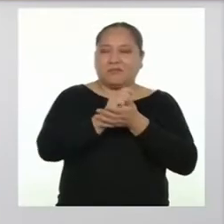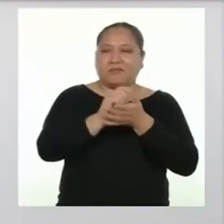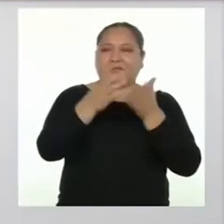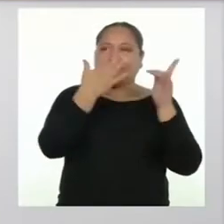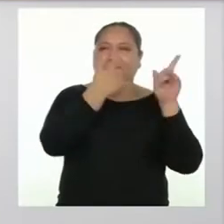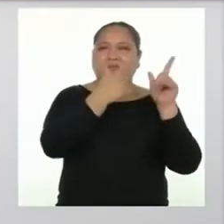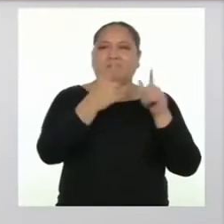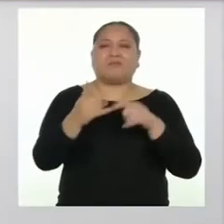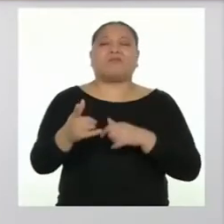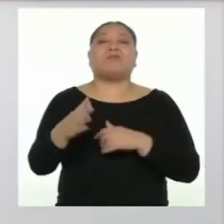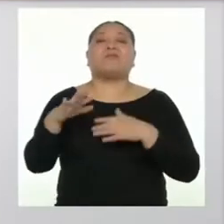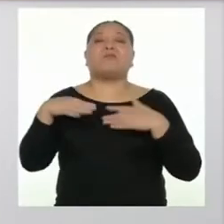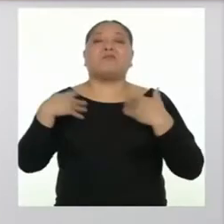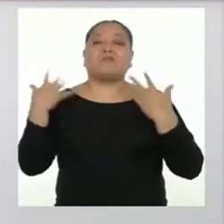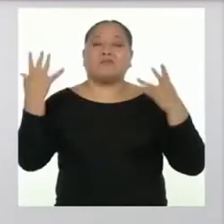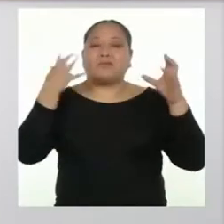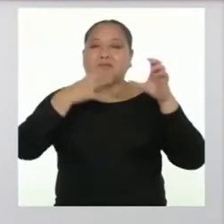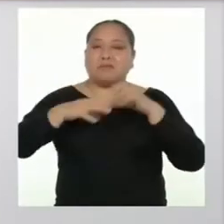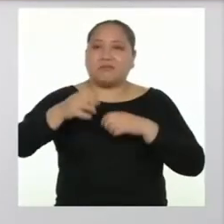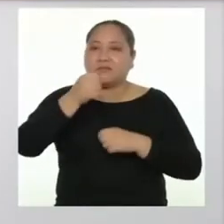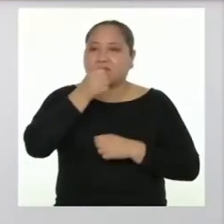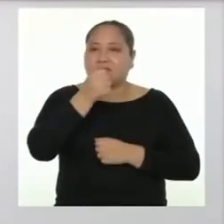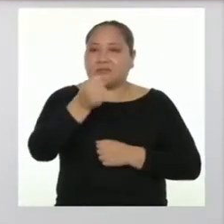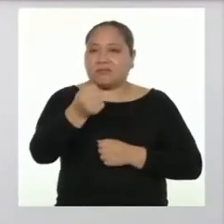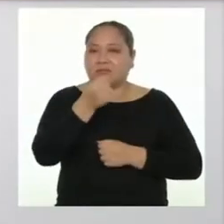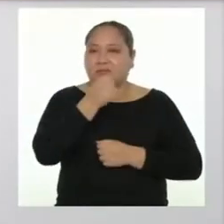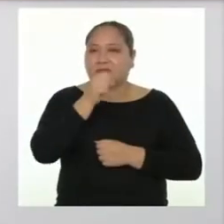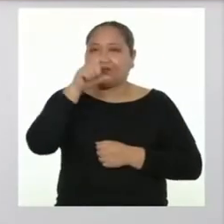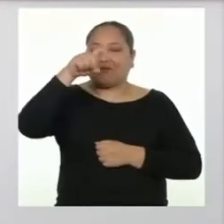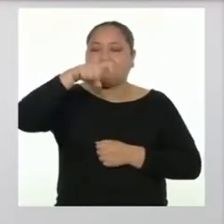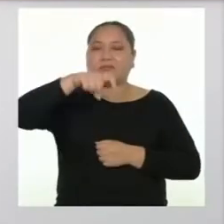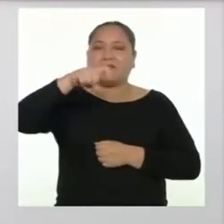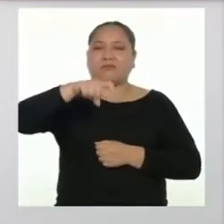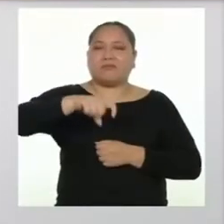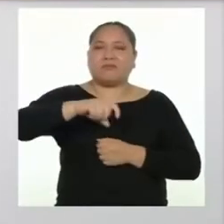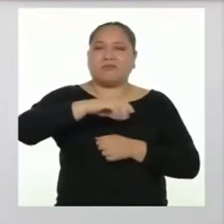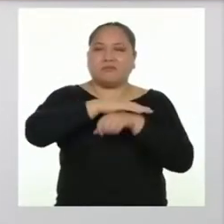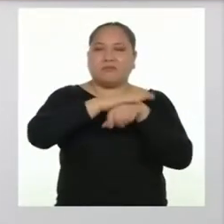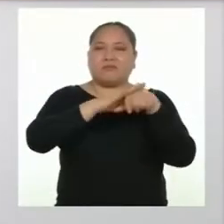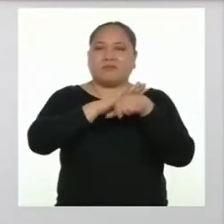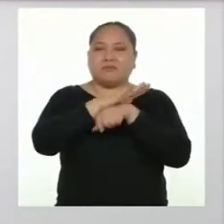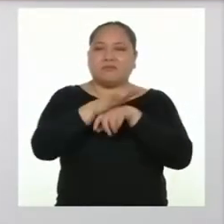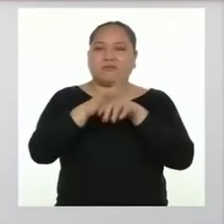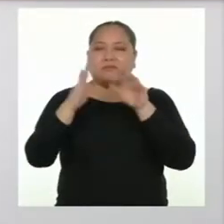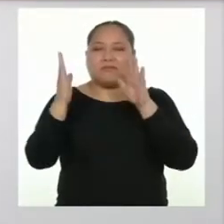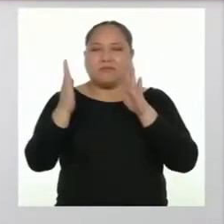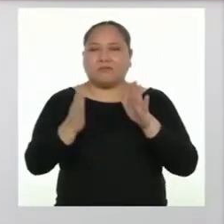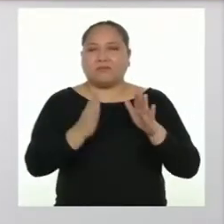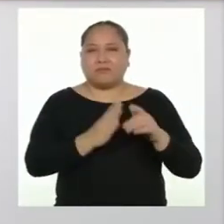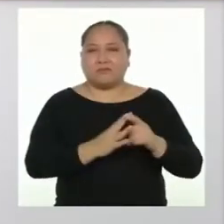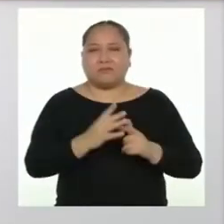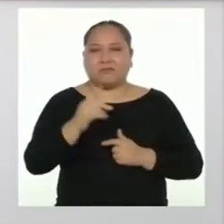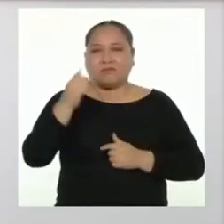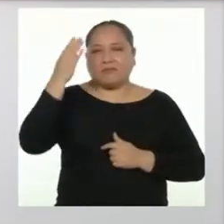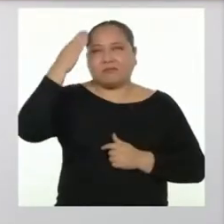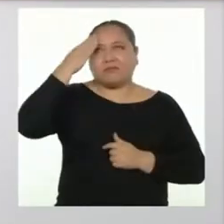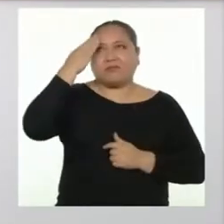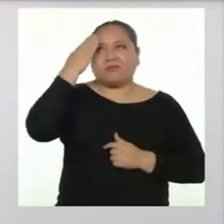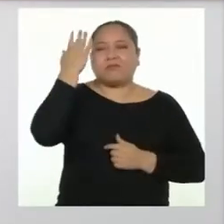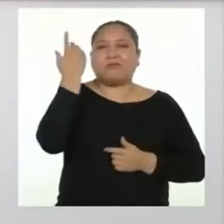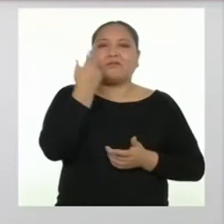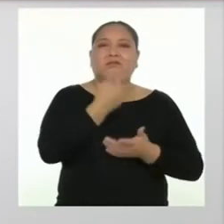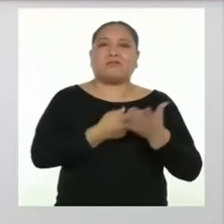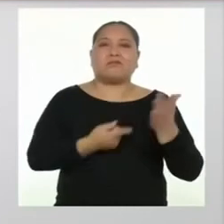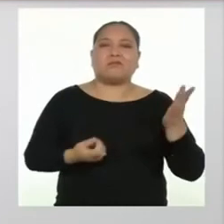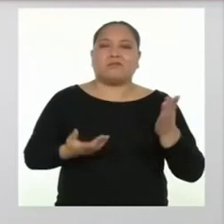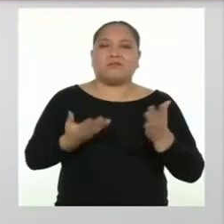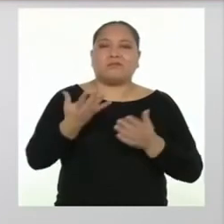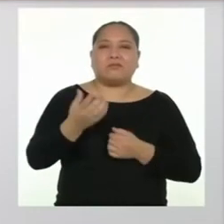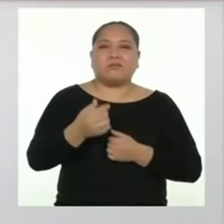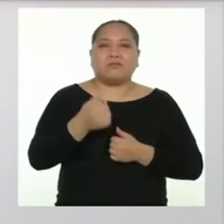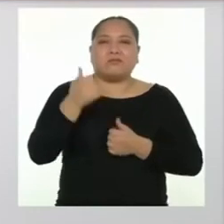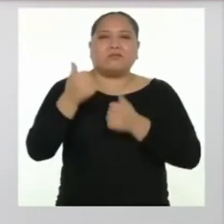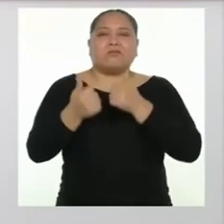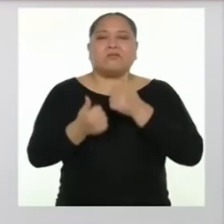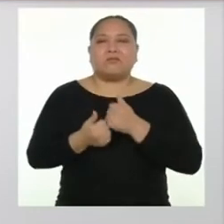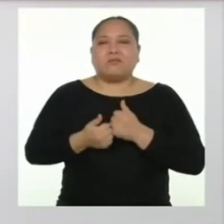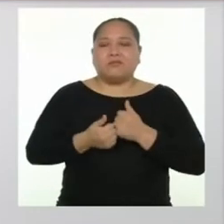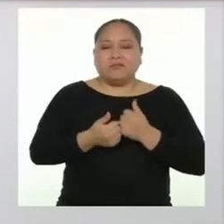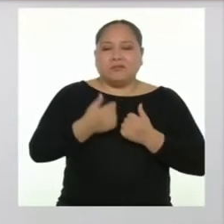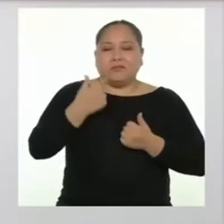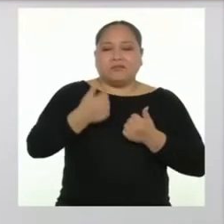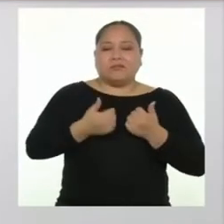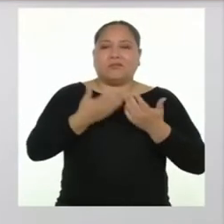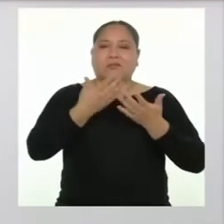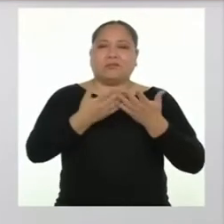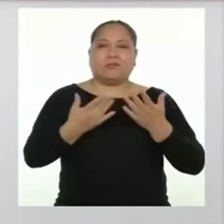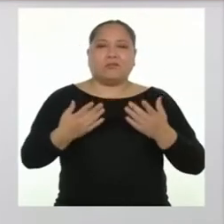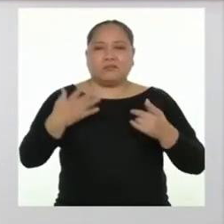Apuntado. Para poder realizar una entrevista, primero hay que planificarla. Debemos saber qué es, qué criterios